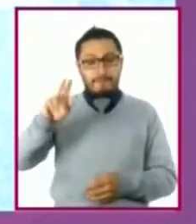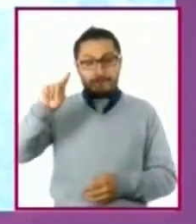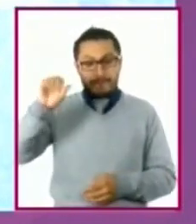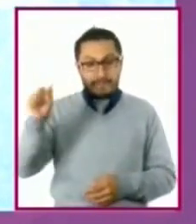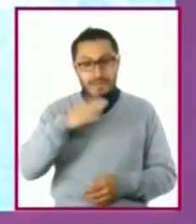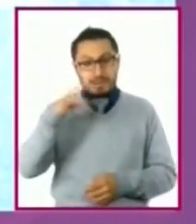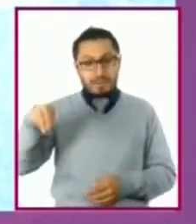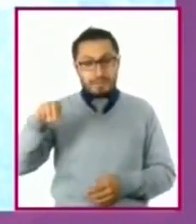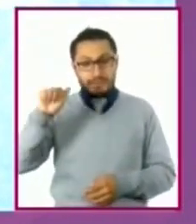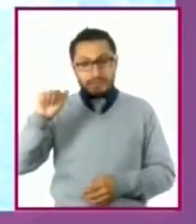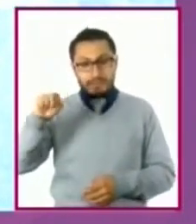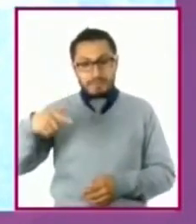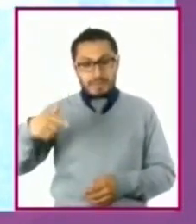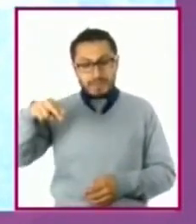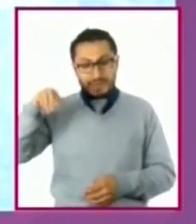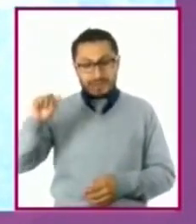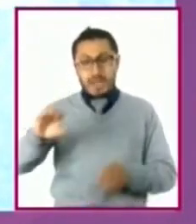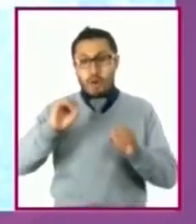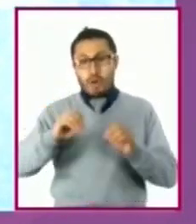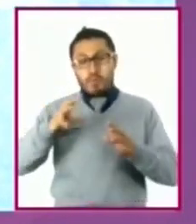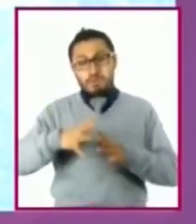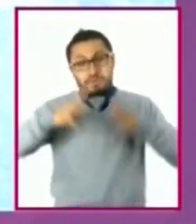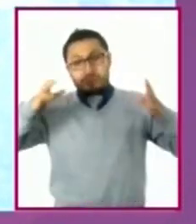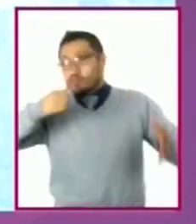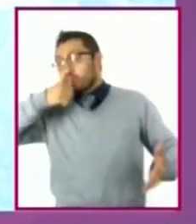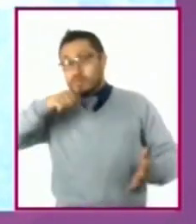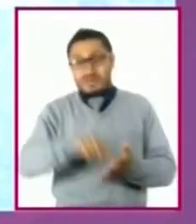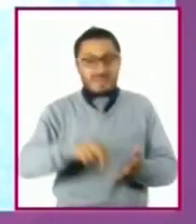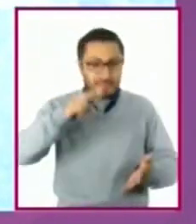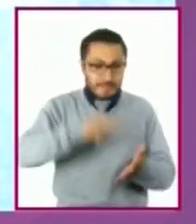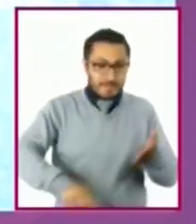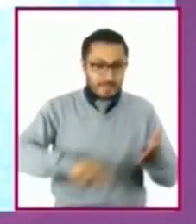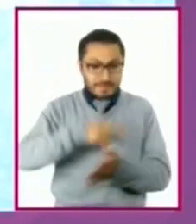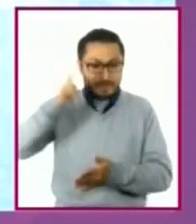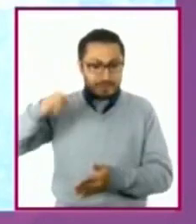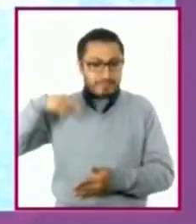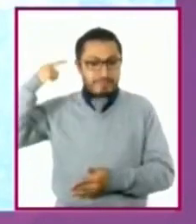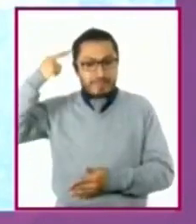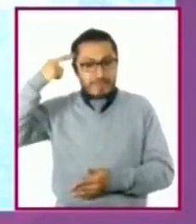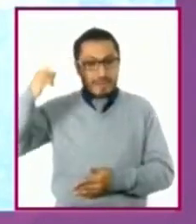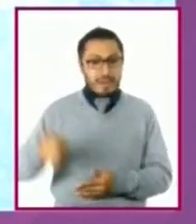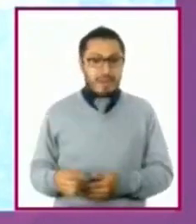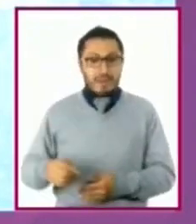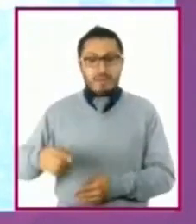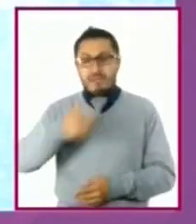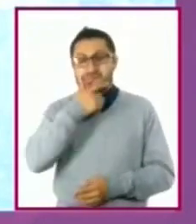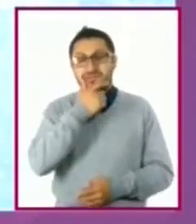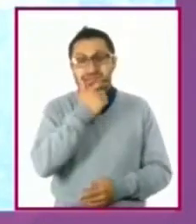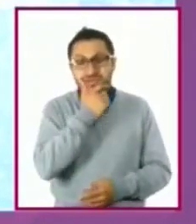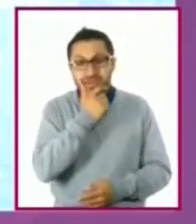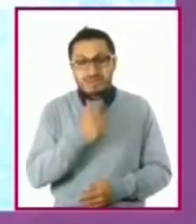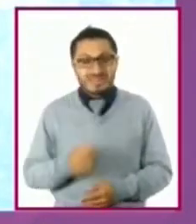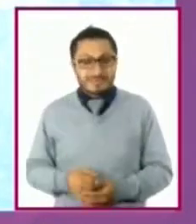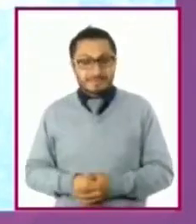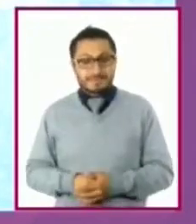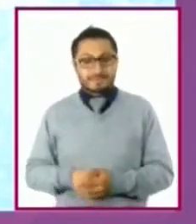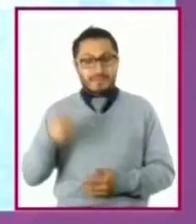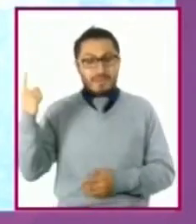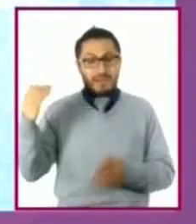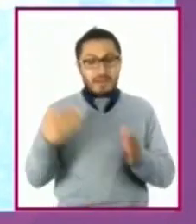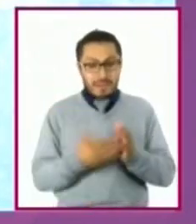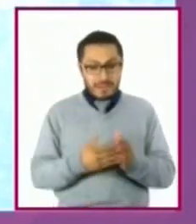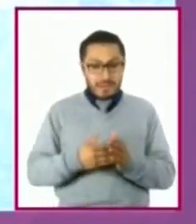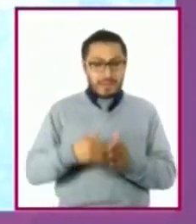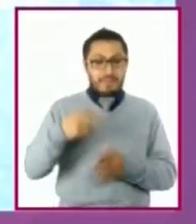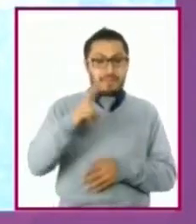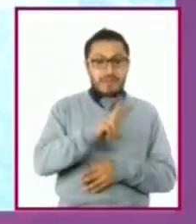Gran Carta, firmada por el rey Juan de Inglaterra en 1215, misma que fue considerada como un